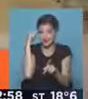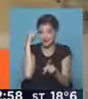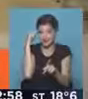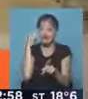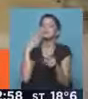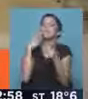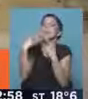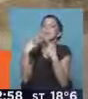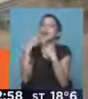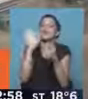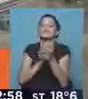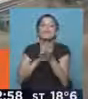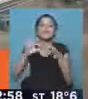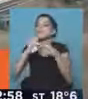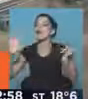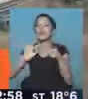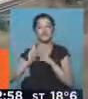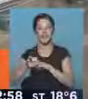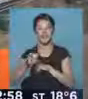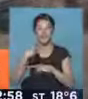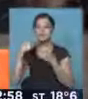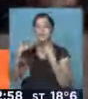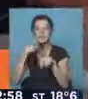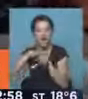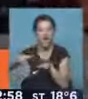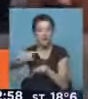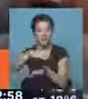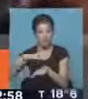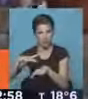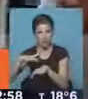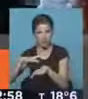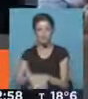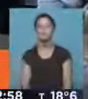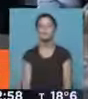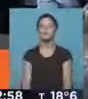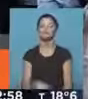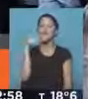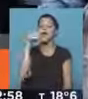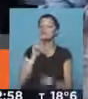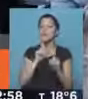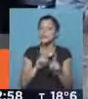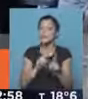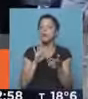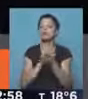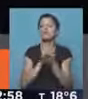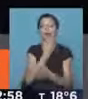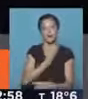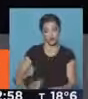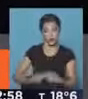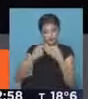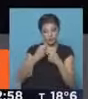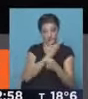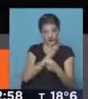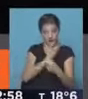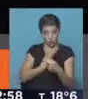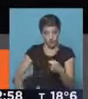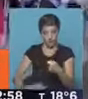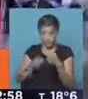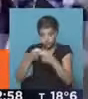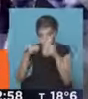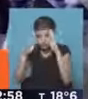a la democracia directa. Las encuestas auguran el triunfo de la opción impulsada por el oficialismo, pero de forma